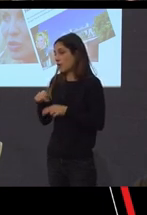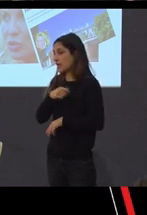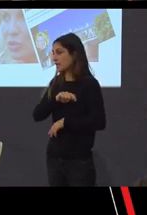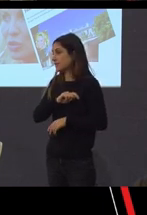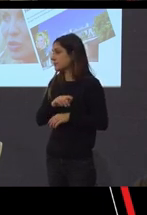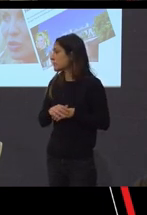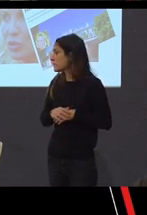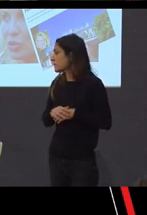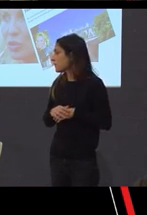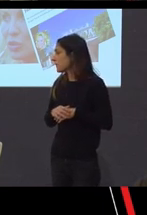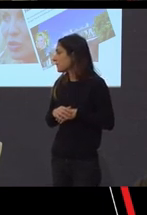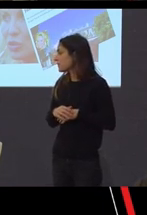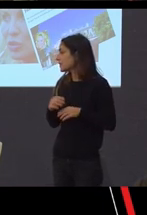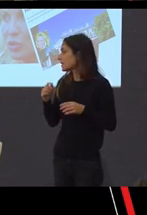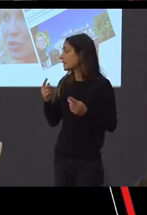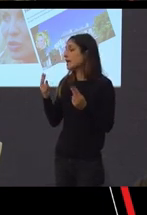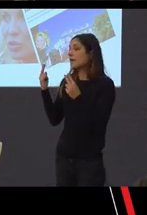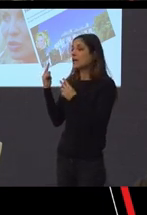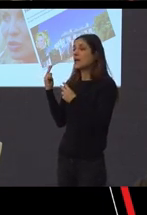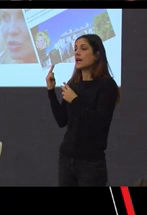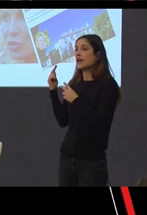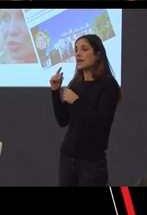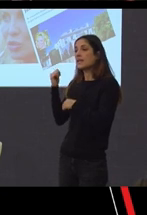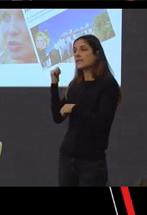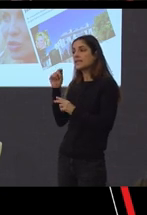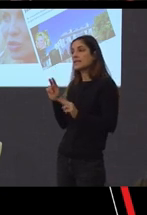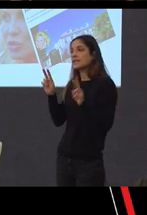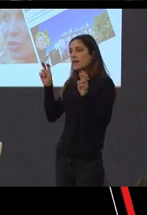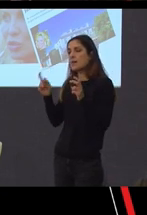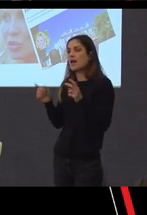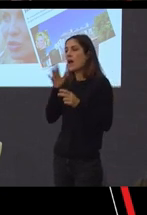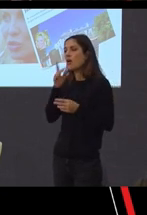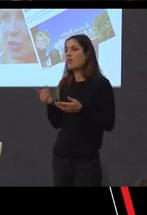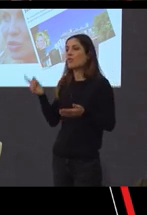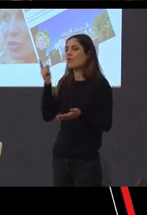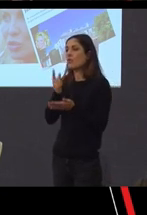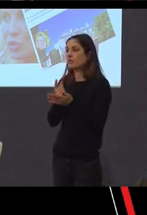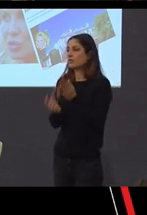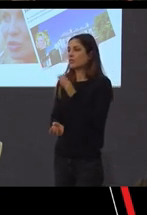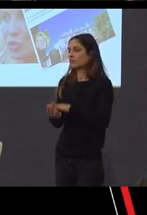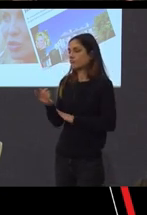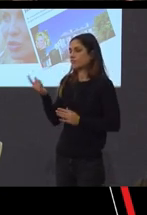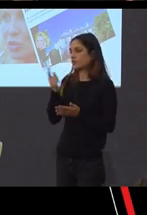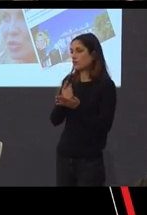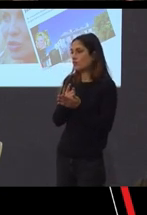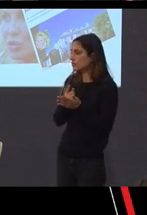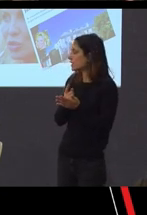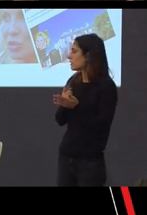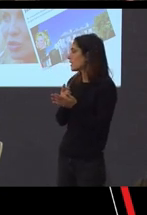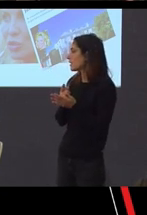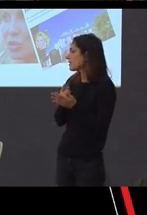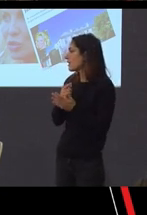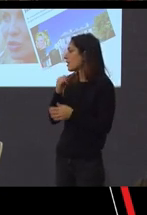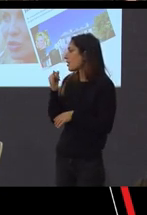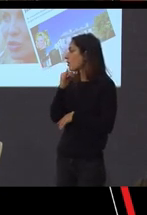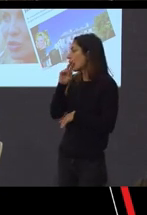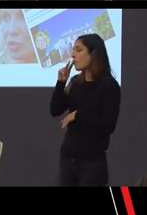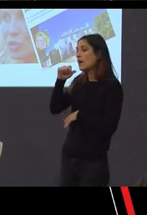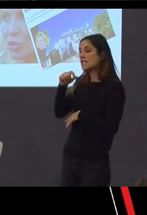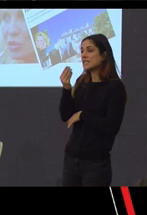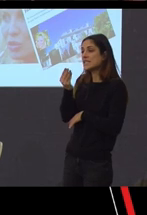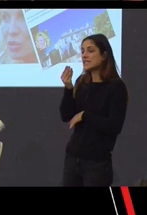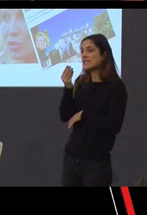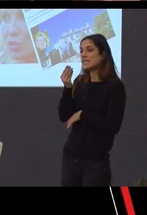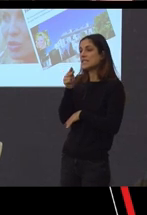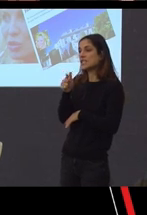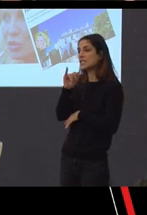ahora outra vez por este libro de Juan Fernández Miranda e Javier Chicote, el jefe de los espías, que confirma o que